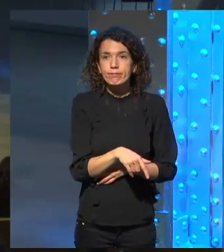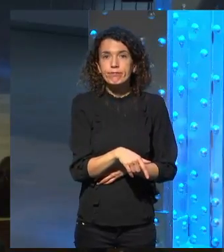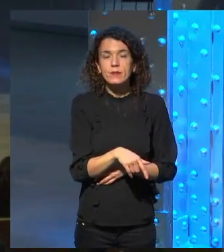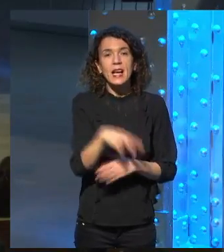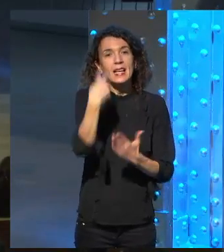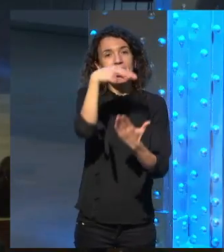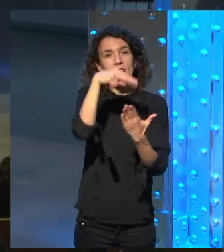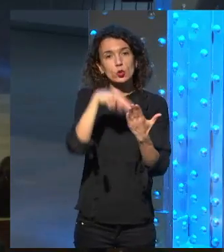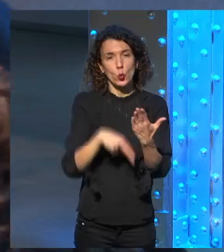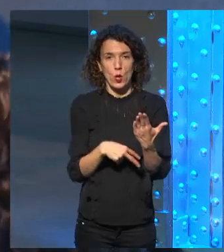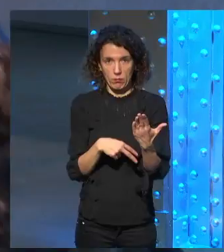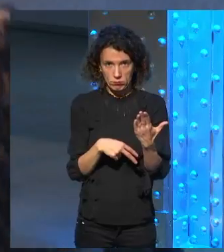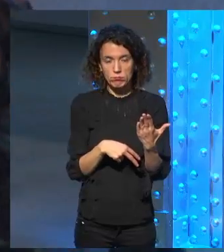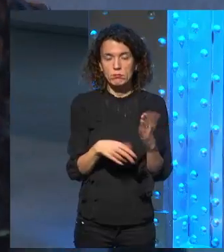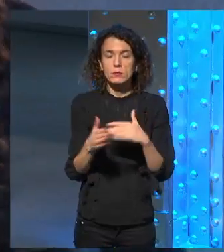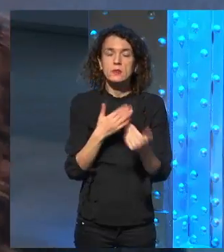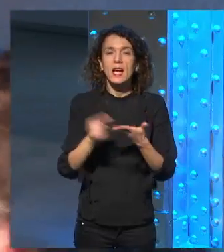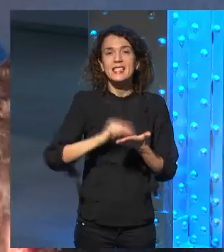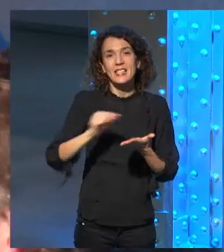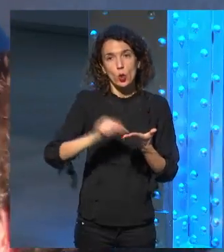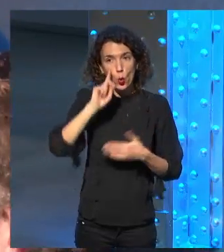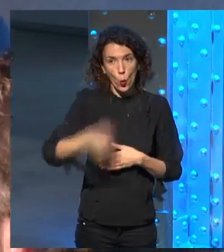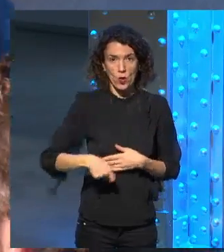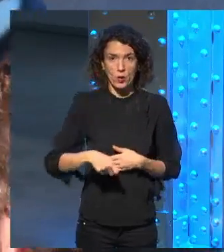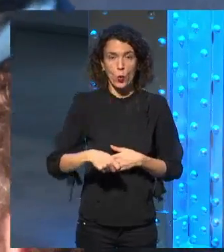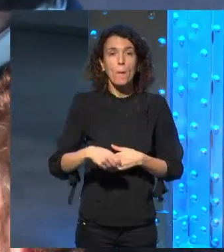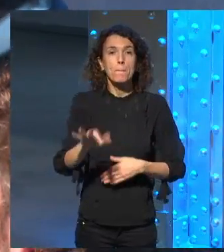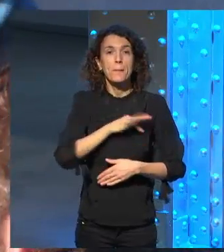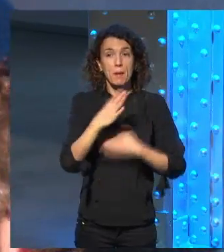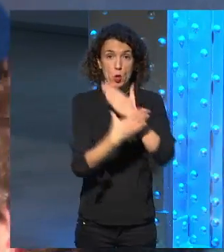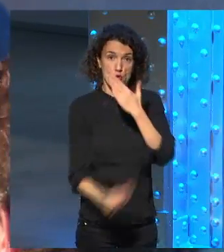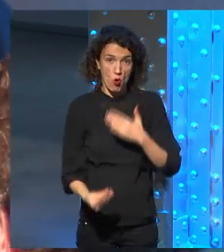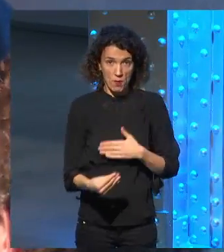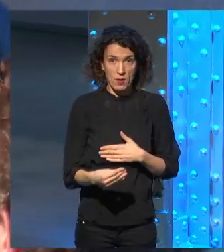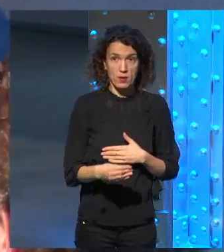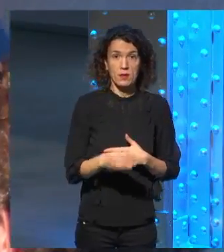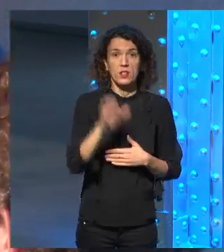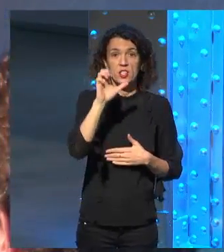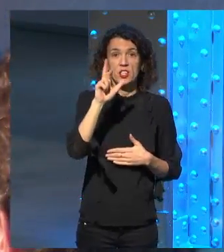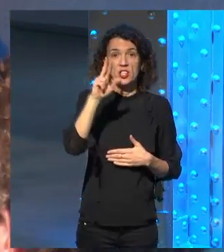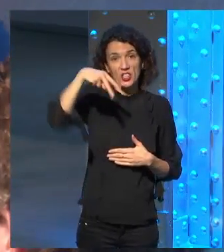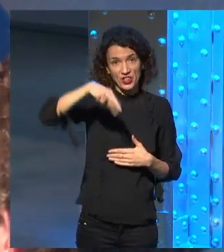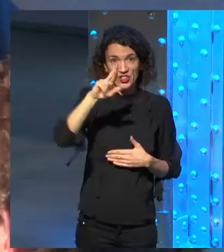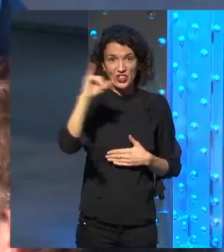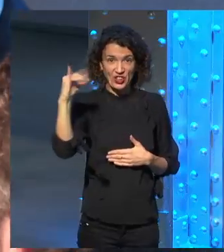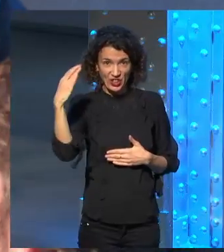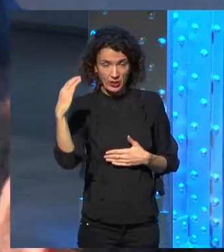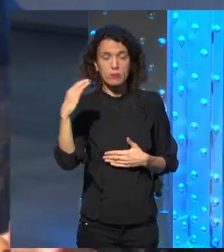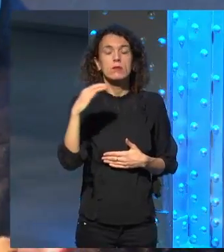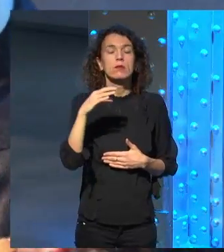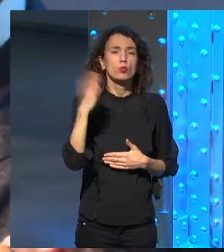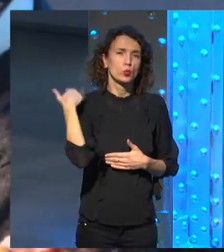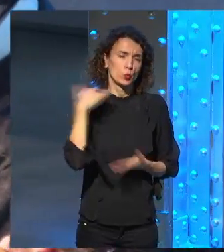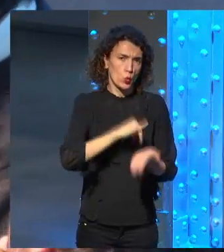una lectura del escritor húngaro, premio Nobel, maravilloso, Imre Kertész, ¿no?